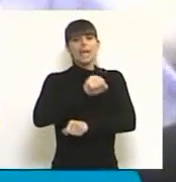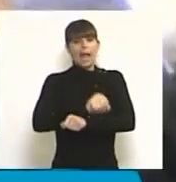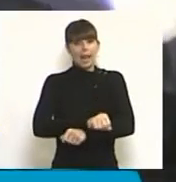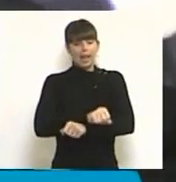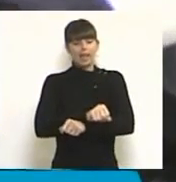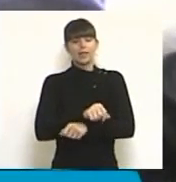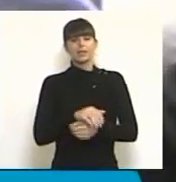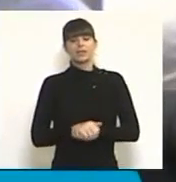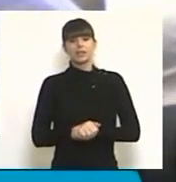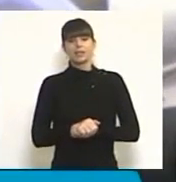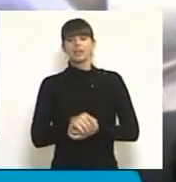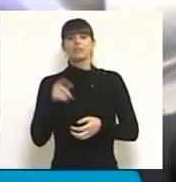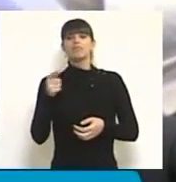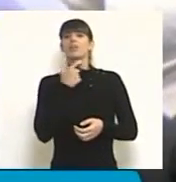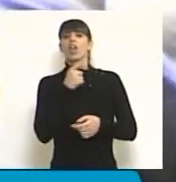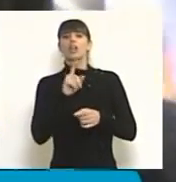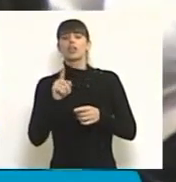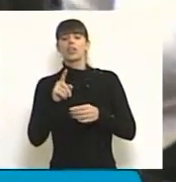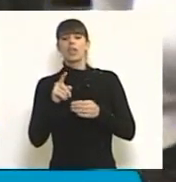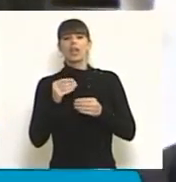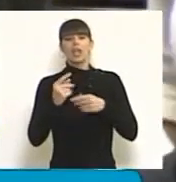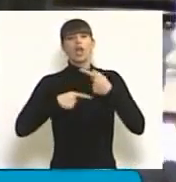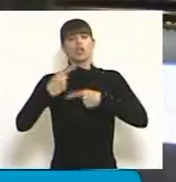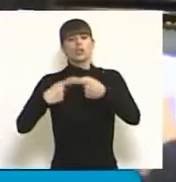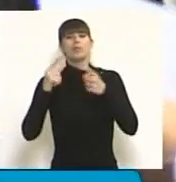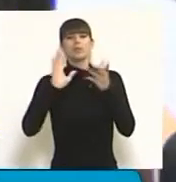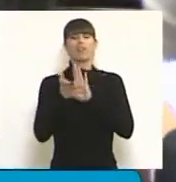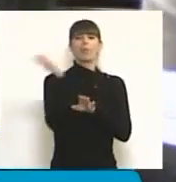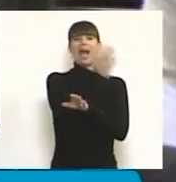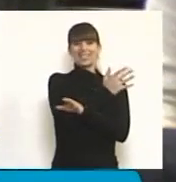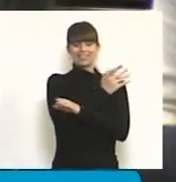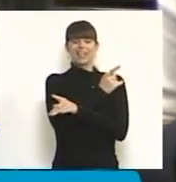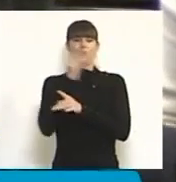tratando de oponerse a las ideas coloniales que entonces existían,